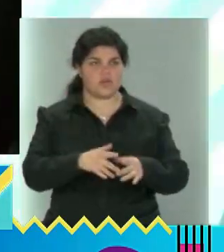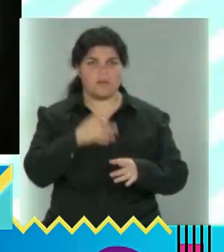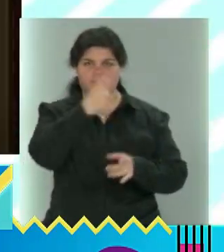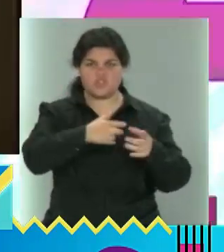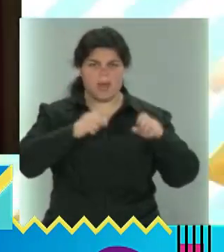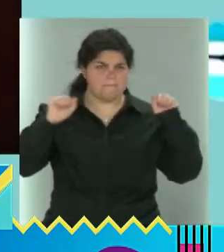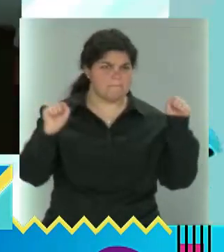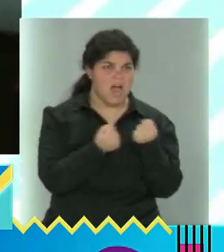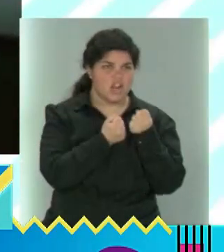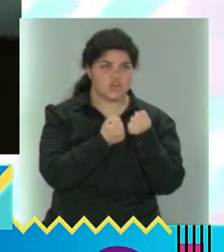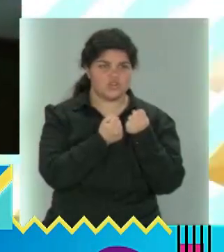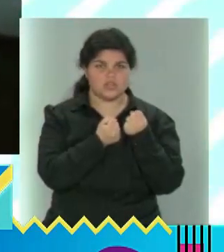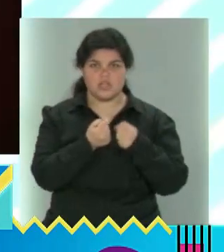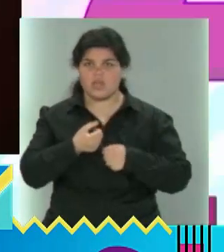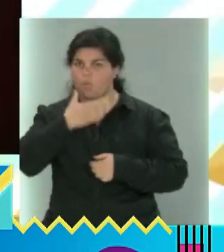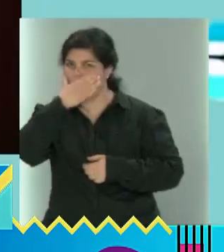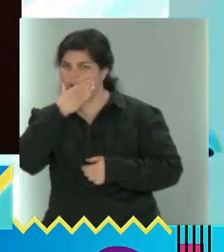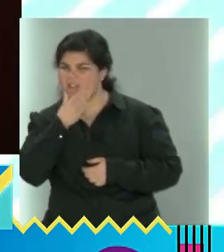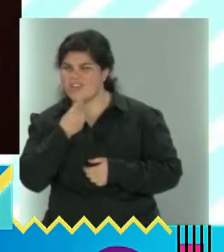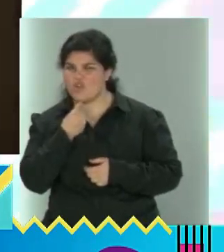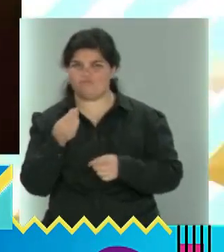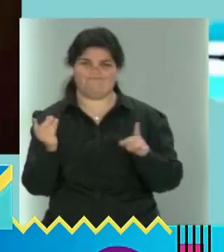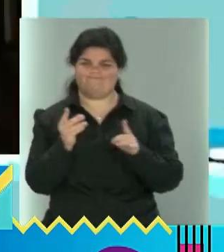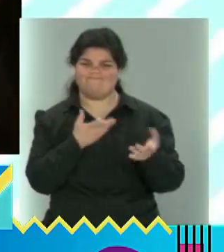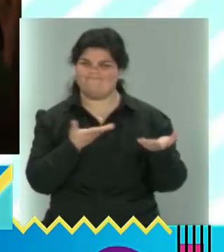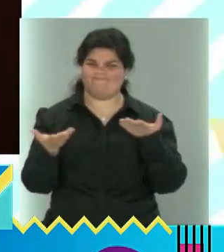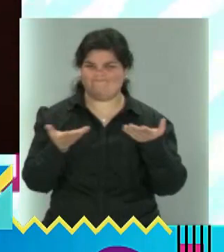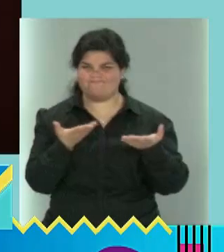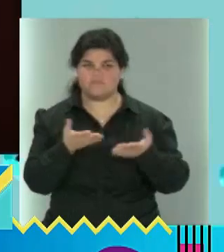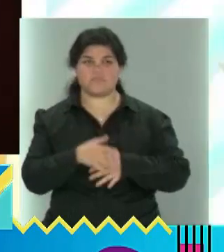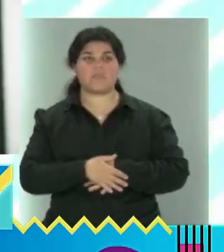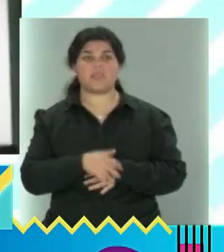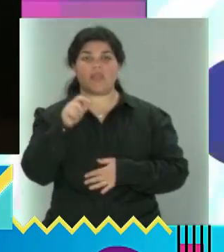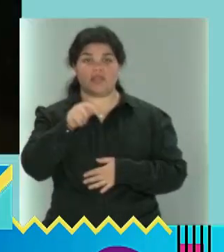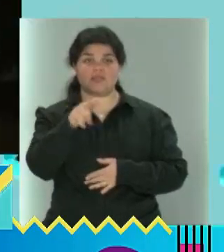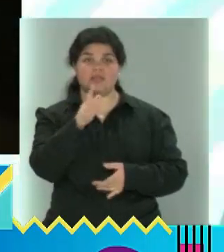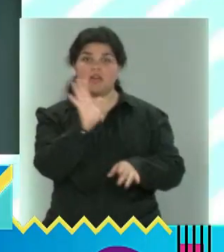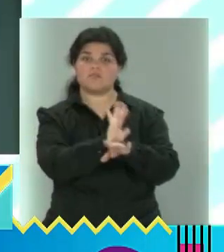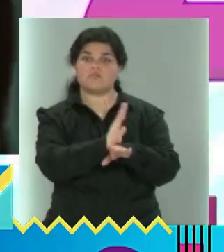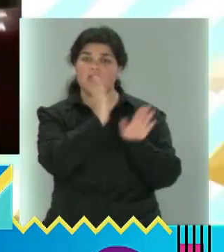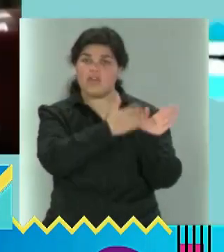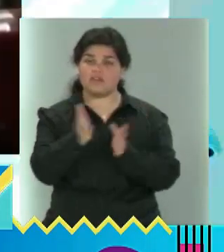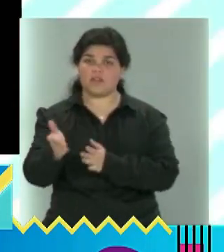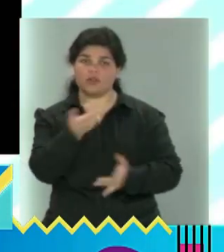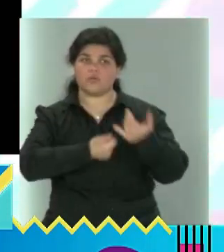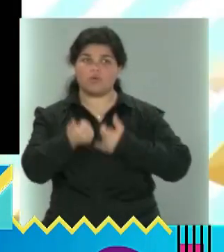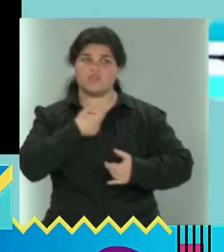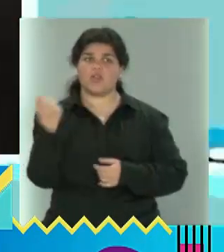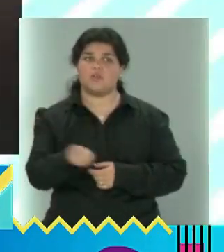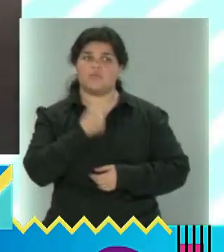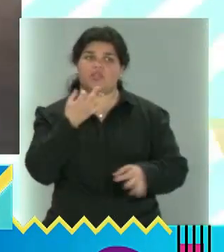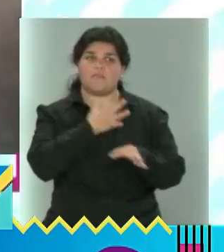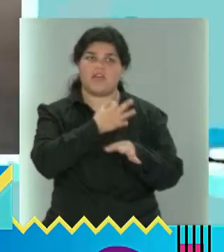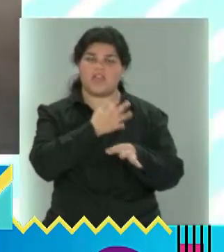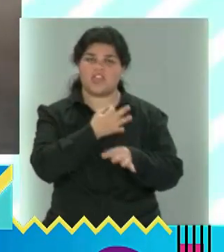y los buenos no son tan buenos. Cobra Kai es una serie que nos explica lo importante que es un maestro en la enseñanza